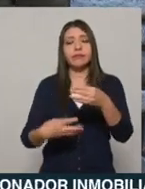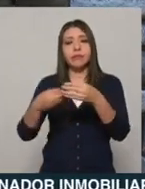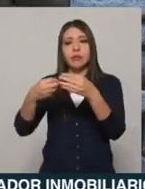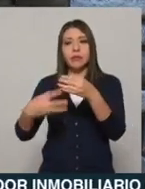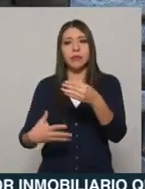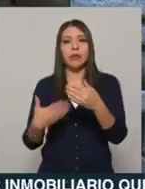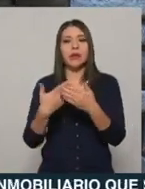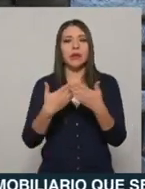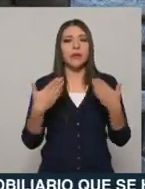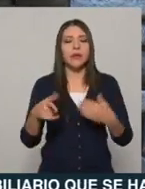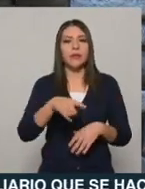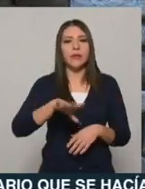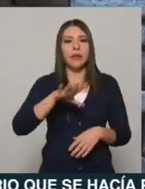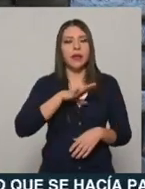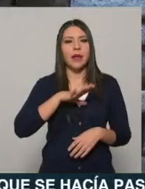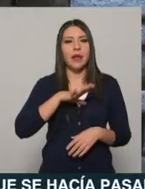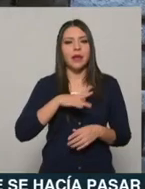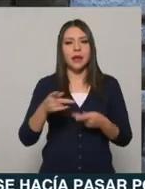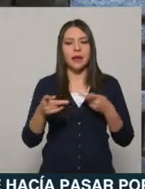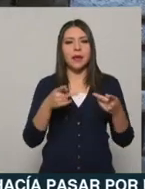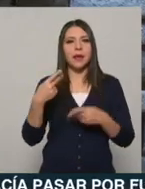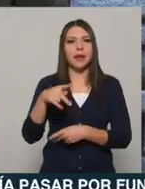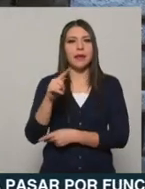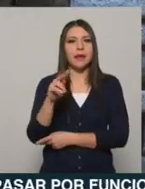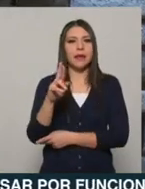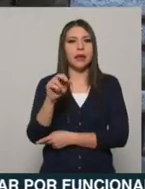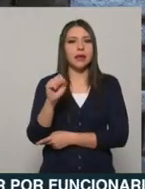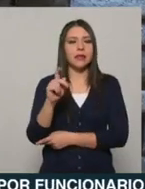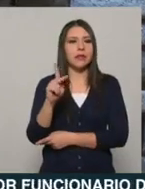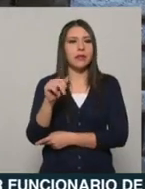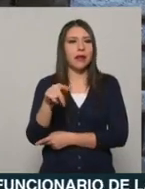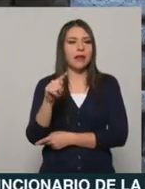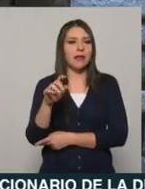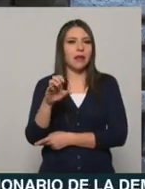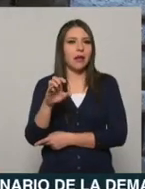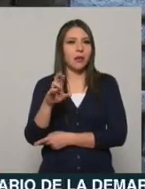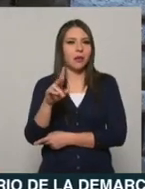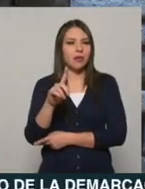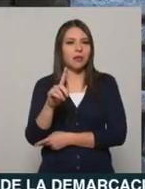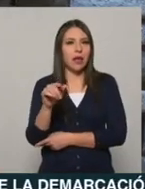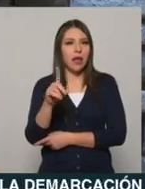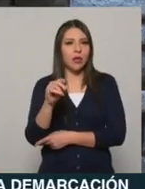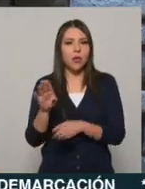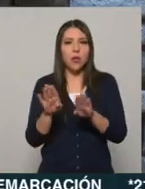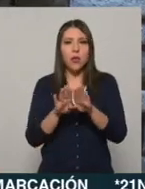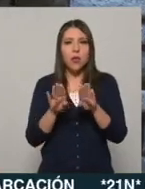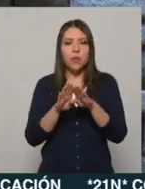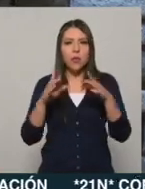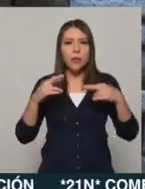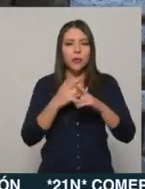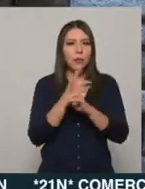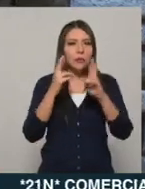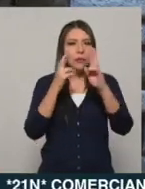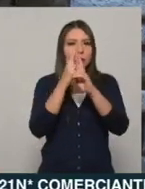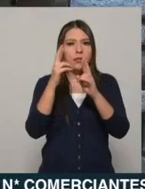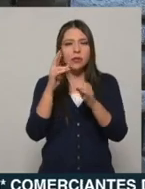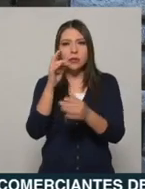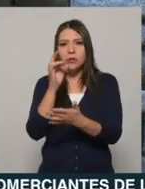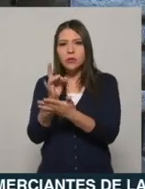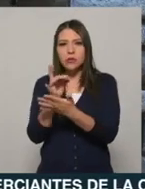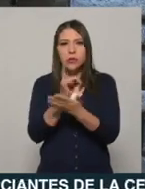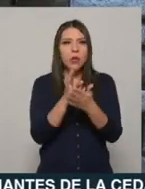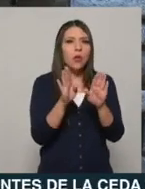el Premio Nobel de Economía, esto le llamamos trasplante cruzado, que nos permite a través de variables genéticas muy específicas encontrar la